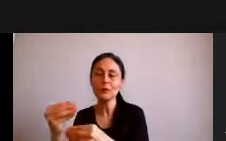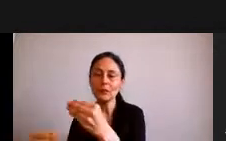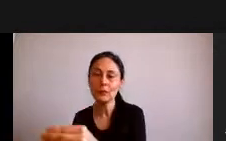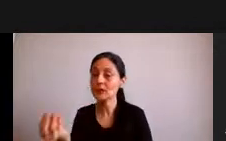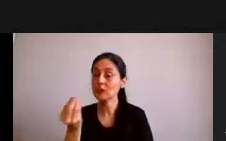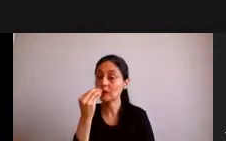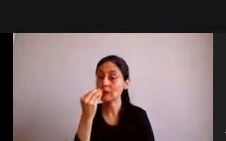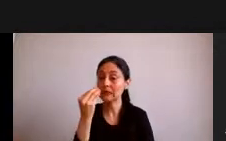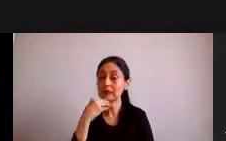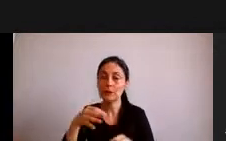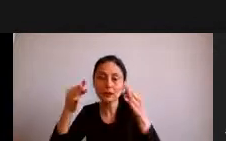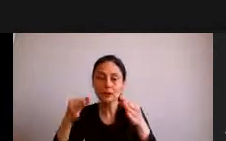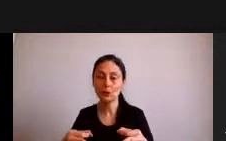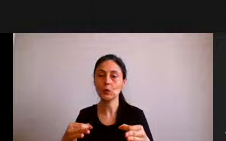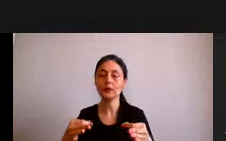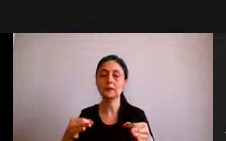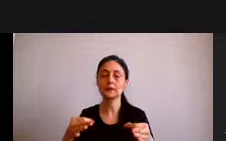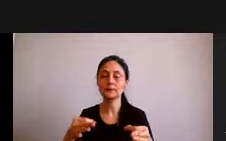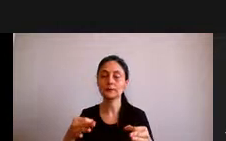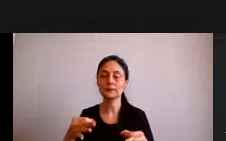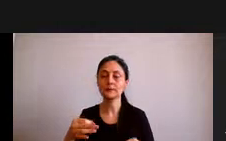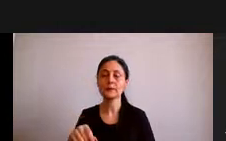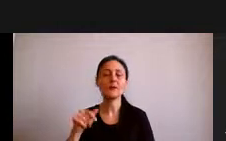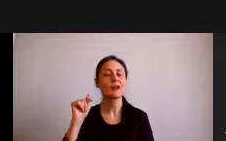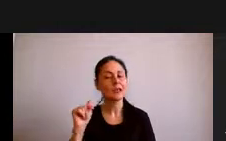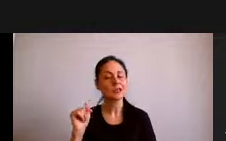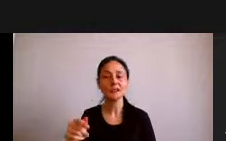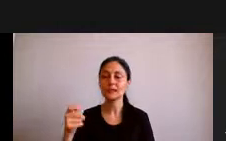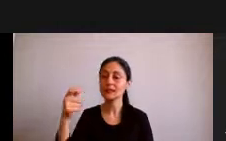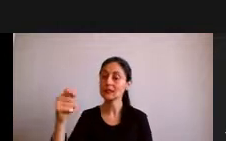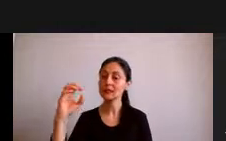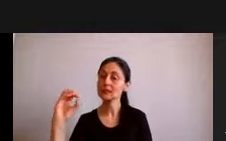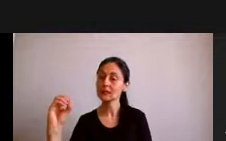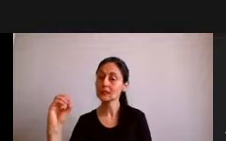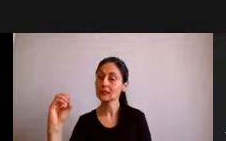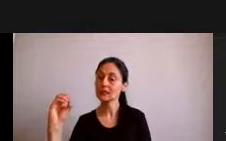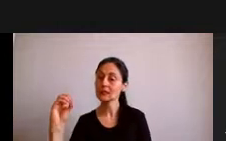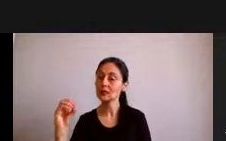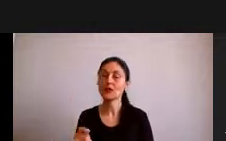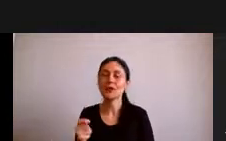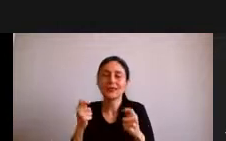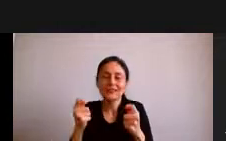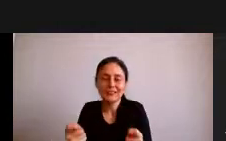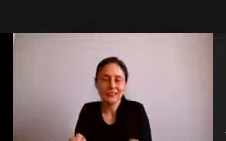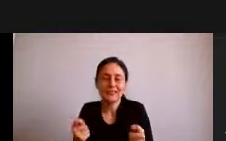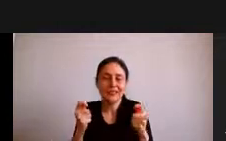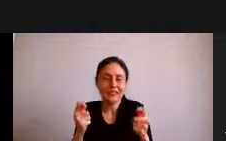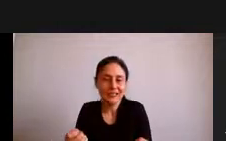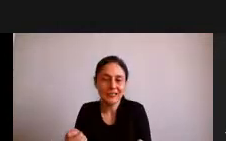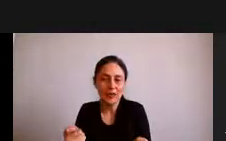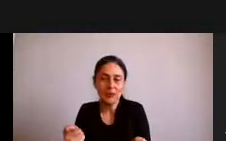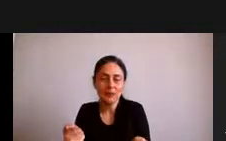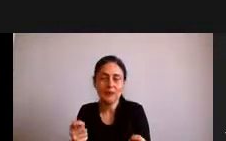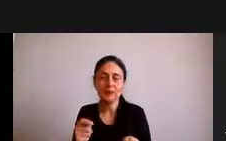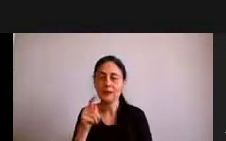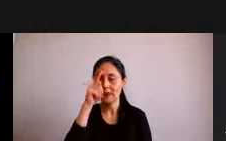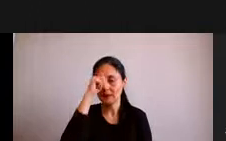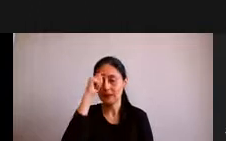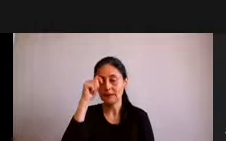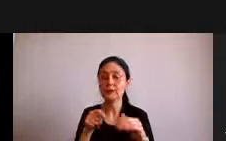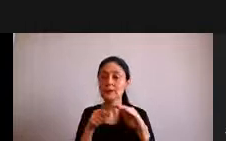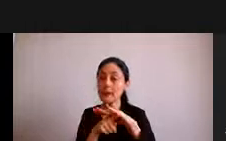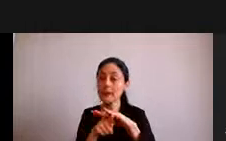¿ya? Y es así como los terapeutas tratamos de a poco, en la medida que el paciente va logrando despertar y reiniciar